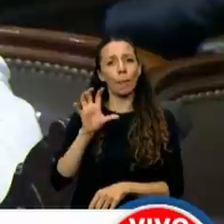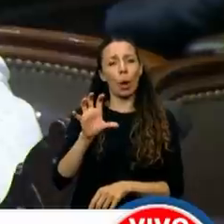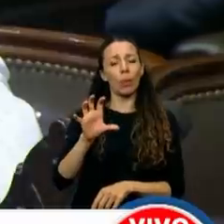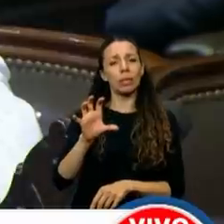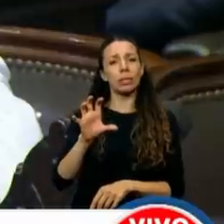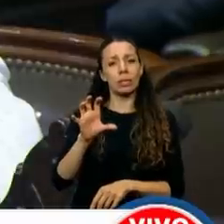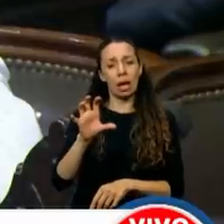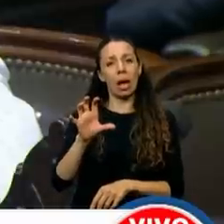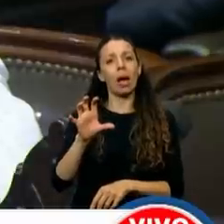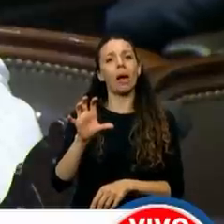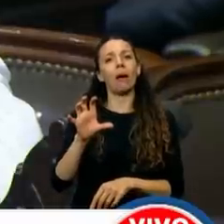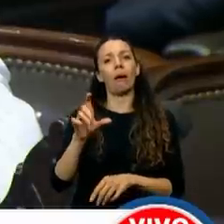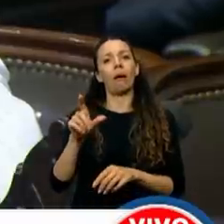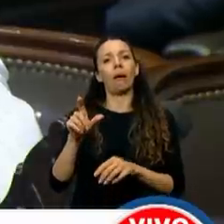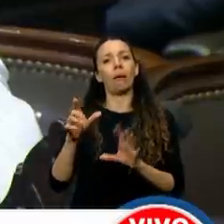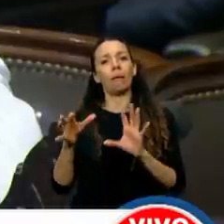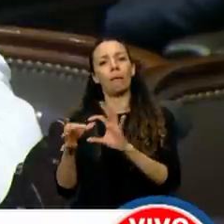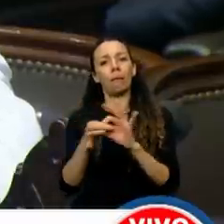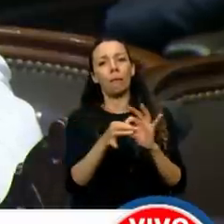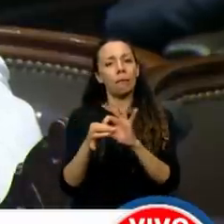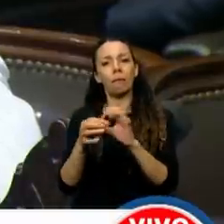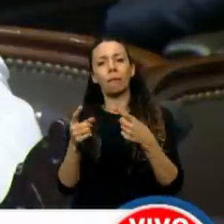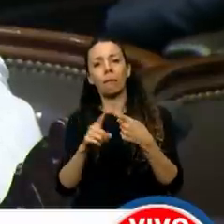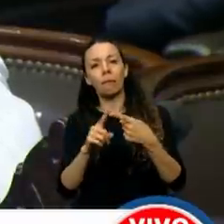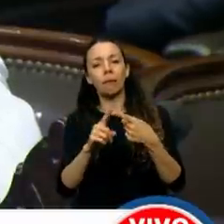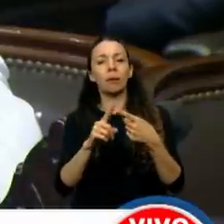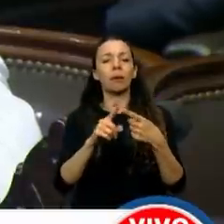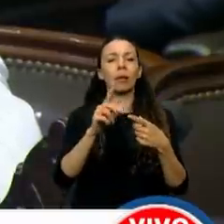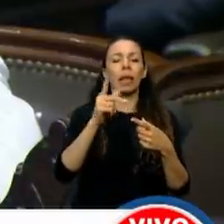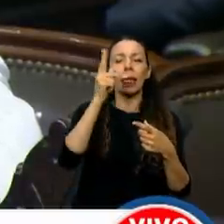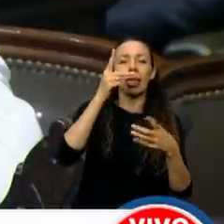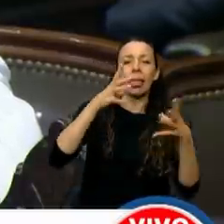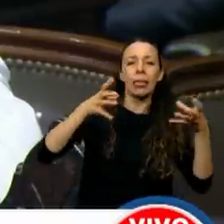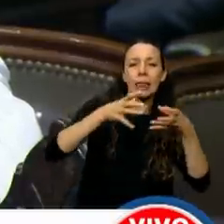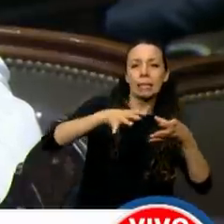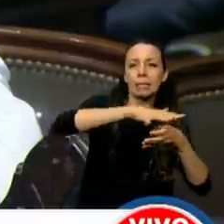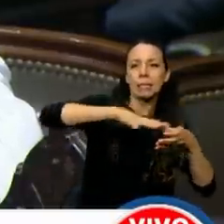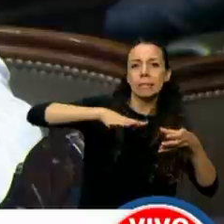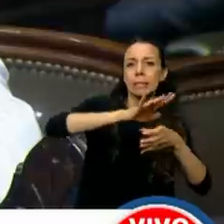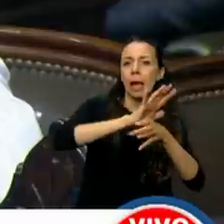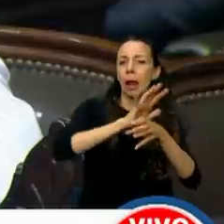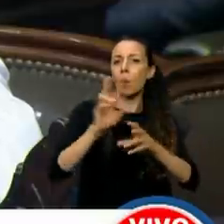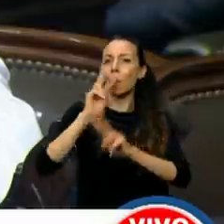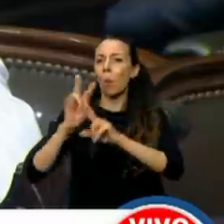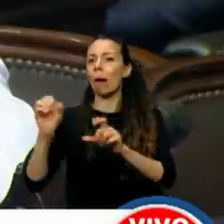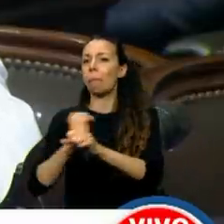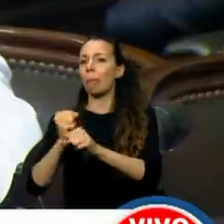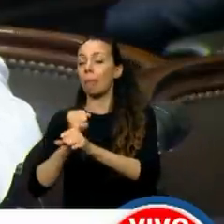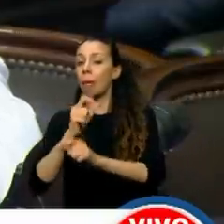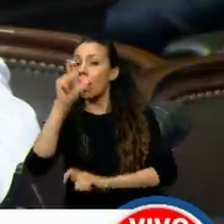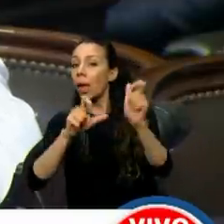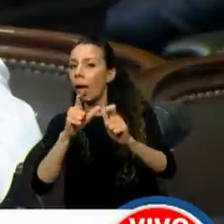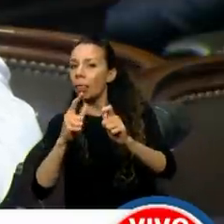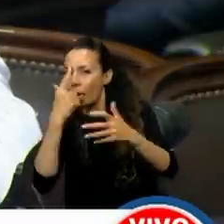sus con el arco kirchnerista para sacar adelante estas medidas de espalda a la gente y que van generando tanta